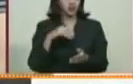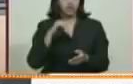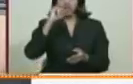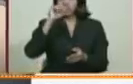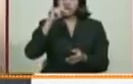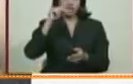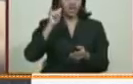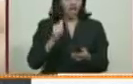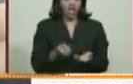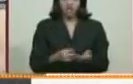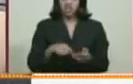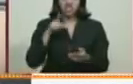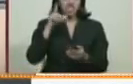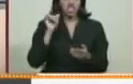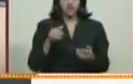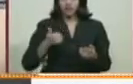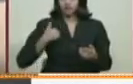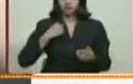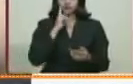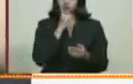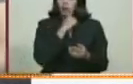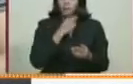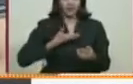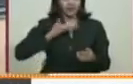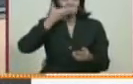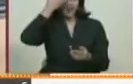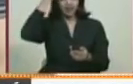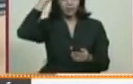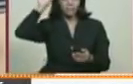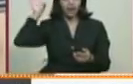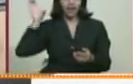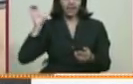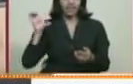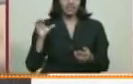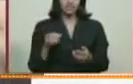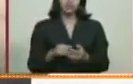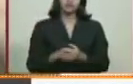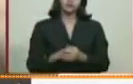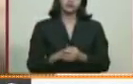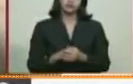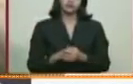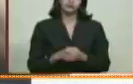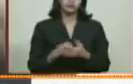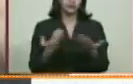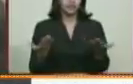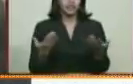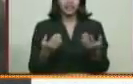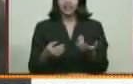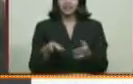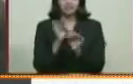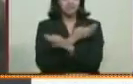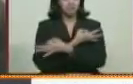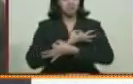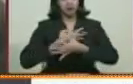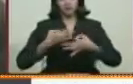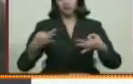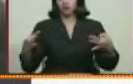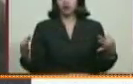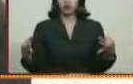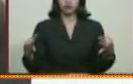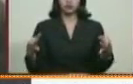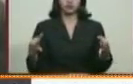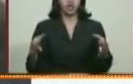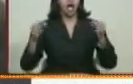llámese Libia, llámese Yemen, lo que han intentado hacer en Siria. La excusa es perfecta. Oye, mira, aquí